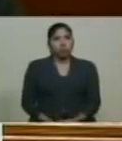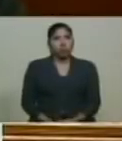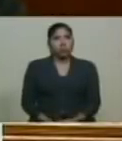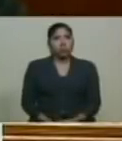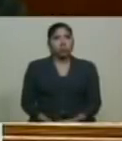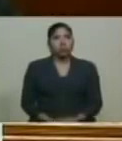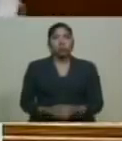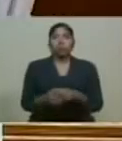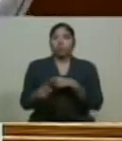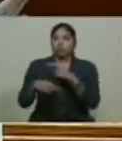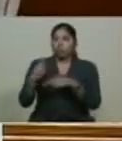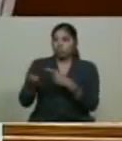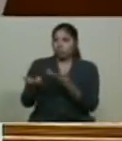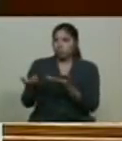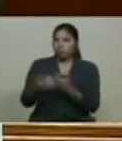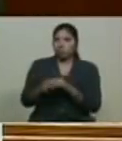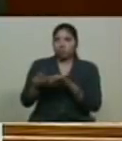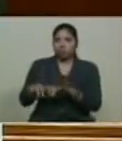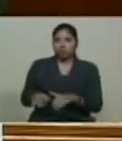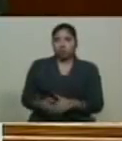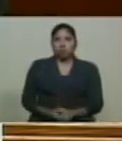Siguiente punto, ciudadano secretario.